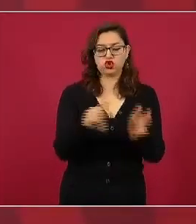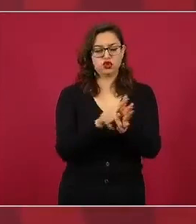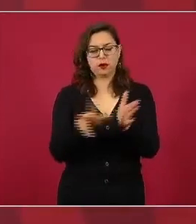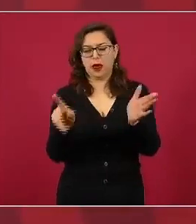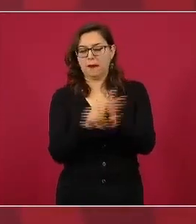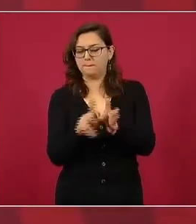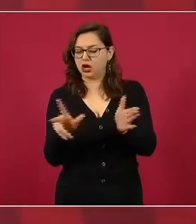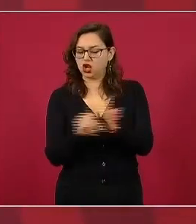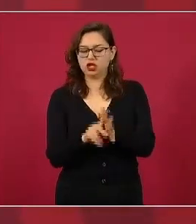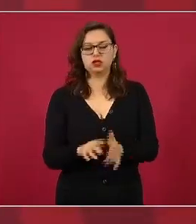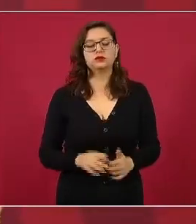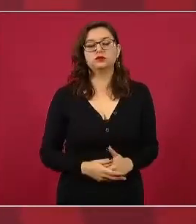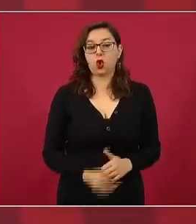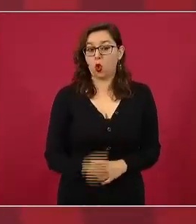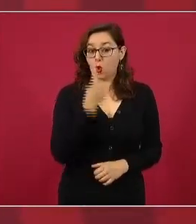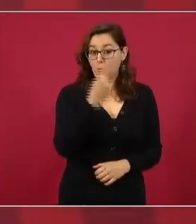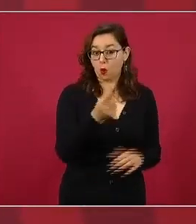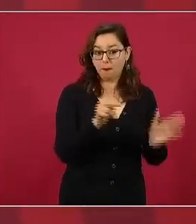abiertamente en contra de nosotros.